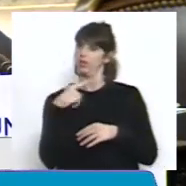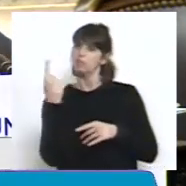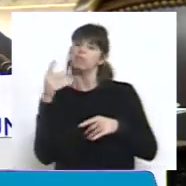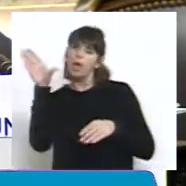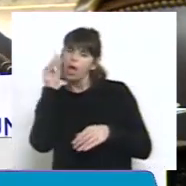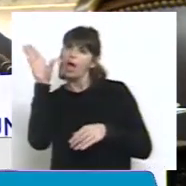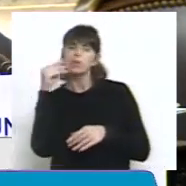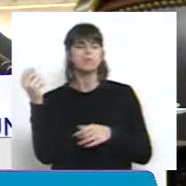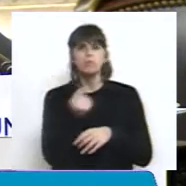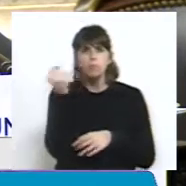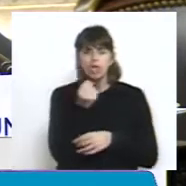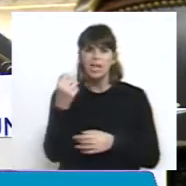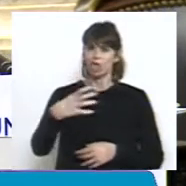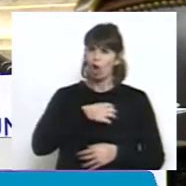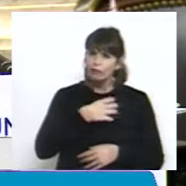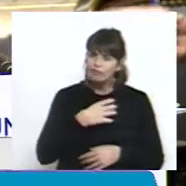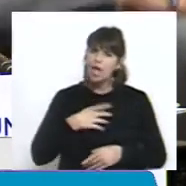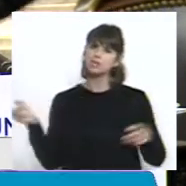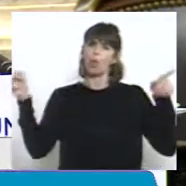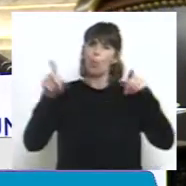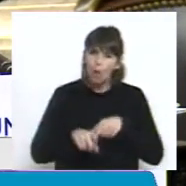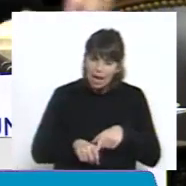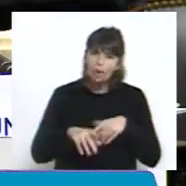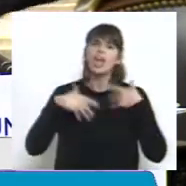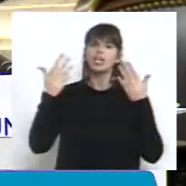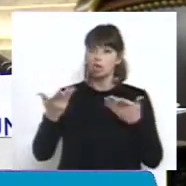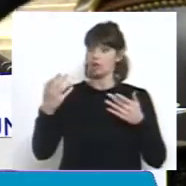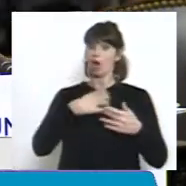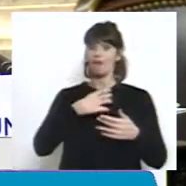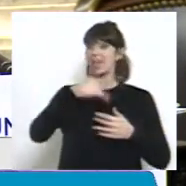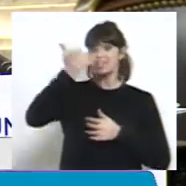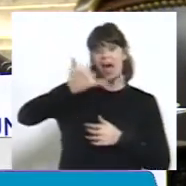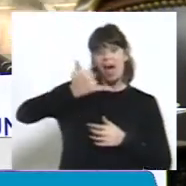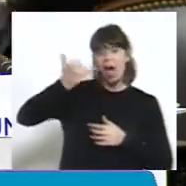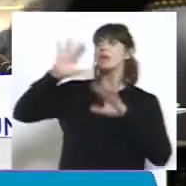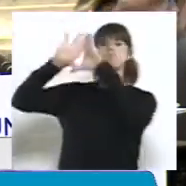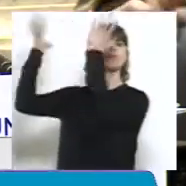la confianza, y cuando recompongamos la confianza, la lluvia de